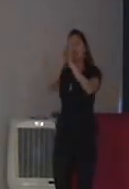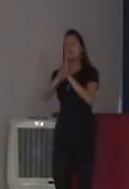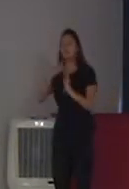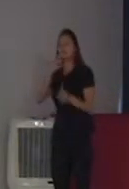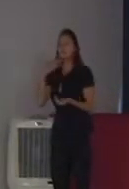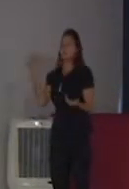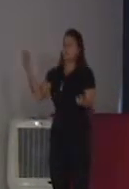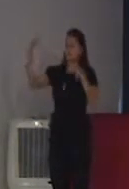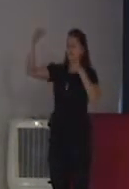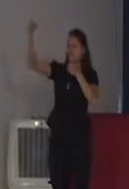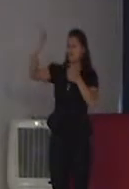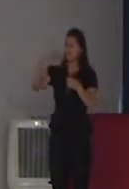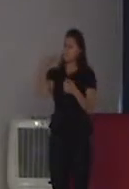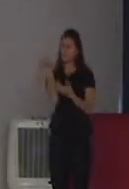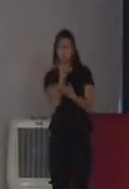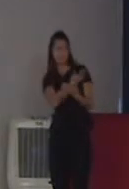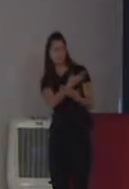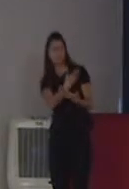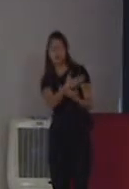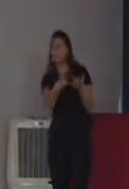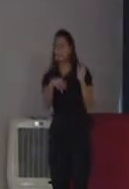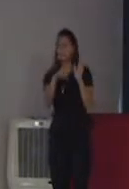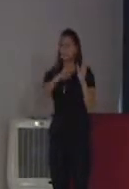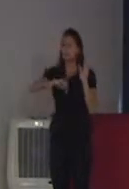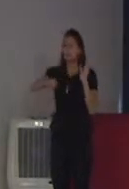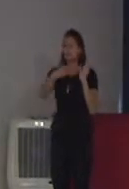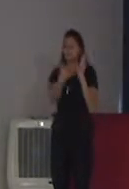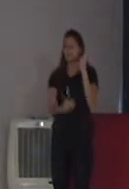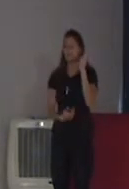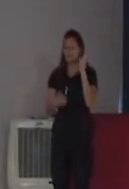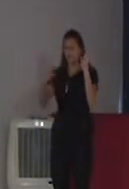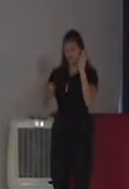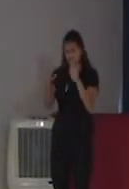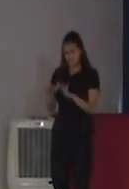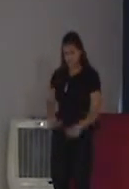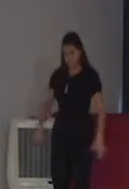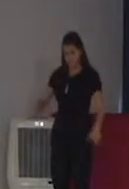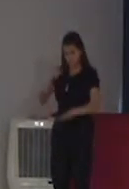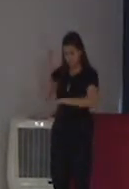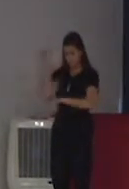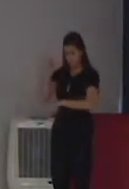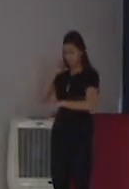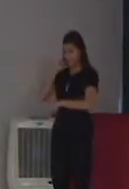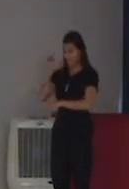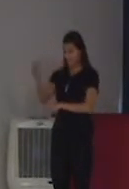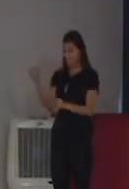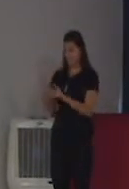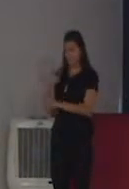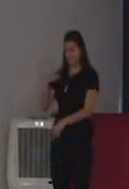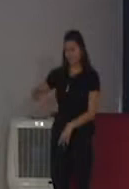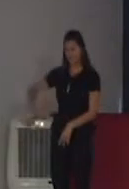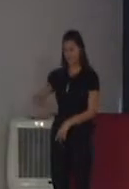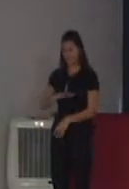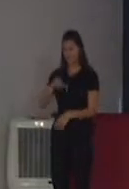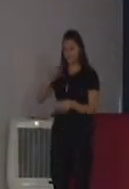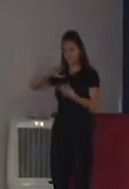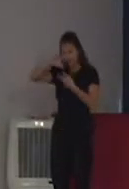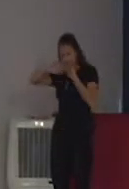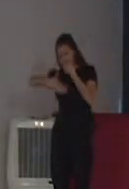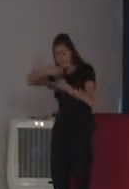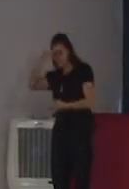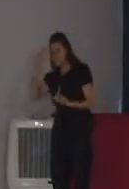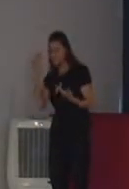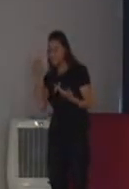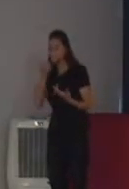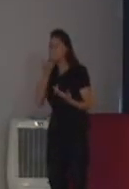falta de línea de derechos de esas leyes en un espacio como Colombia, tan conflictivo, y en un espacio como en América Latina,